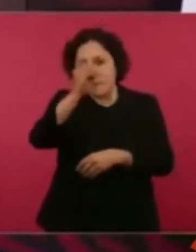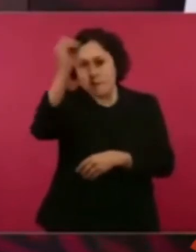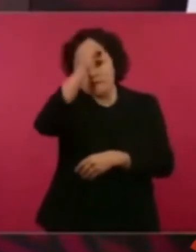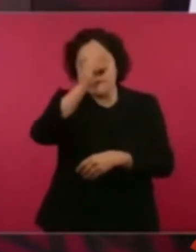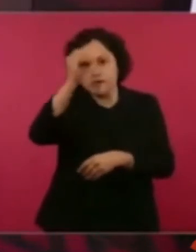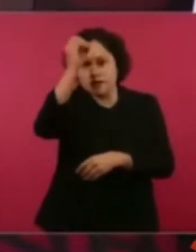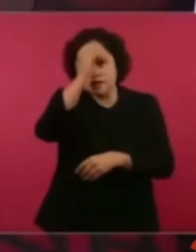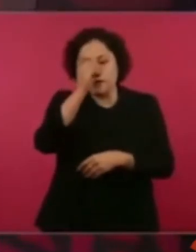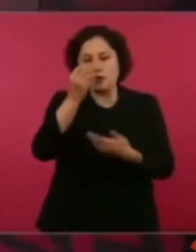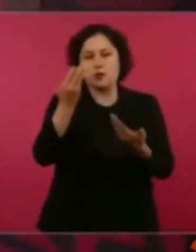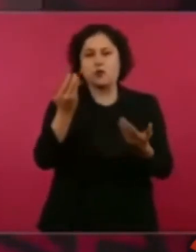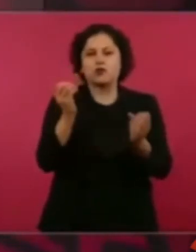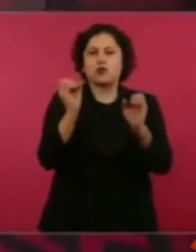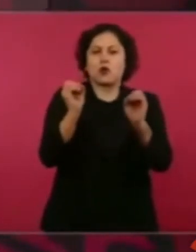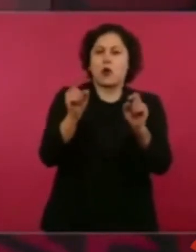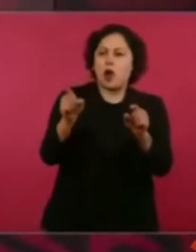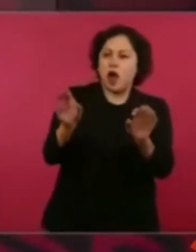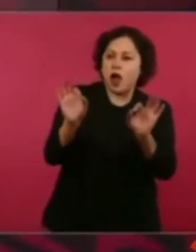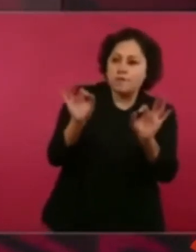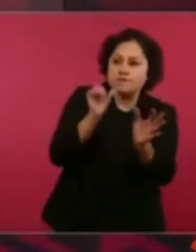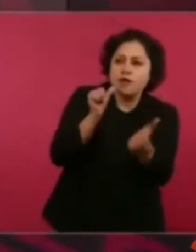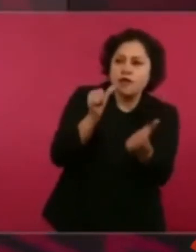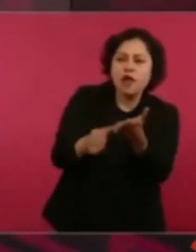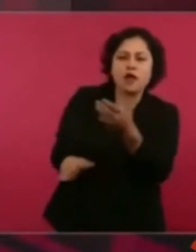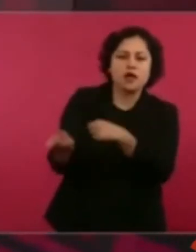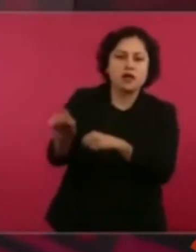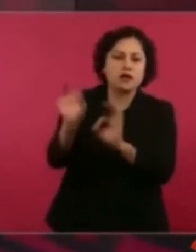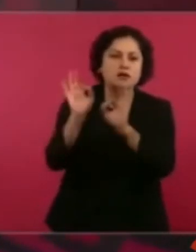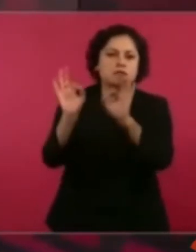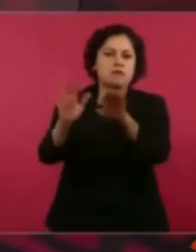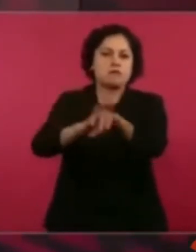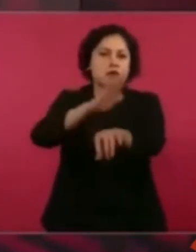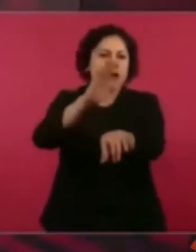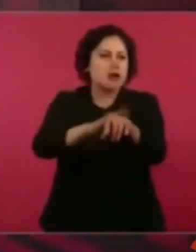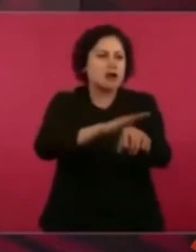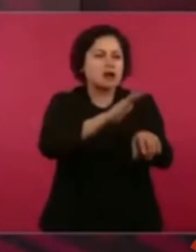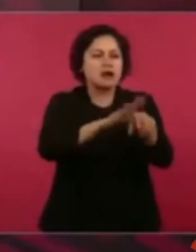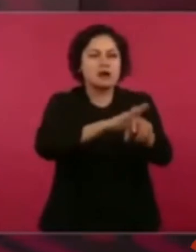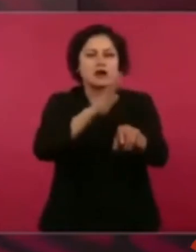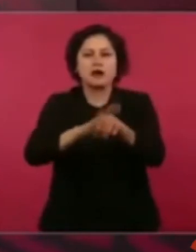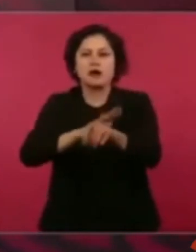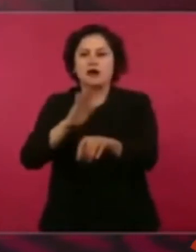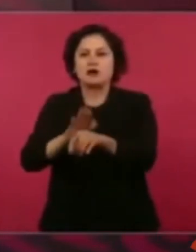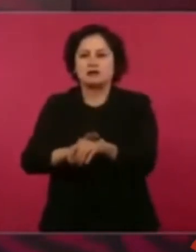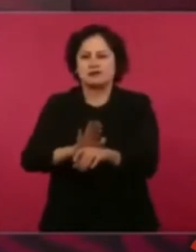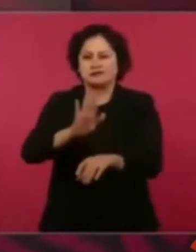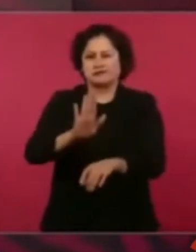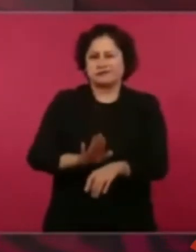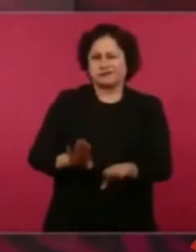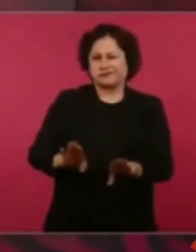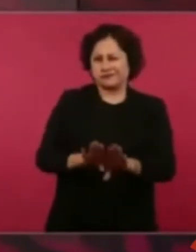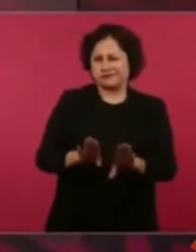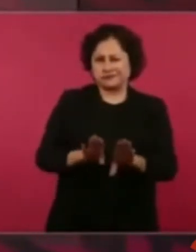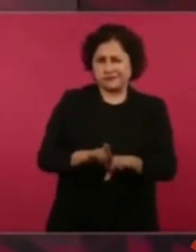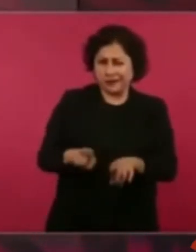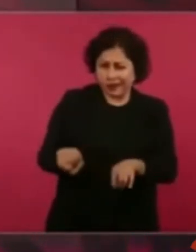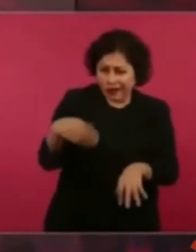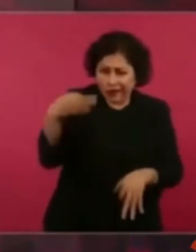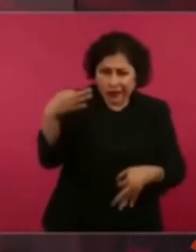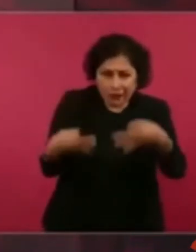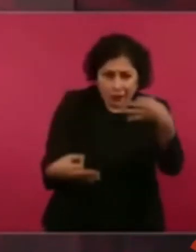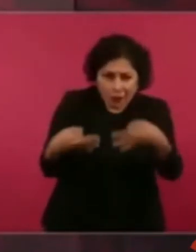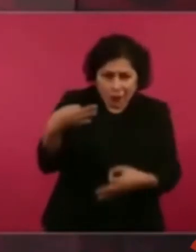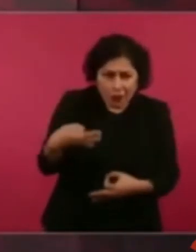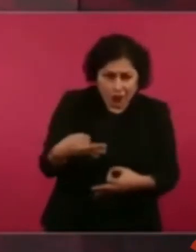de buena conducta, como si ellos fuesen los jueces, el gobierno del